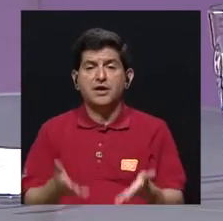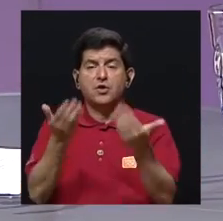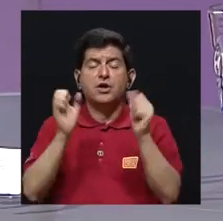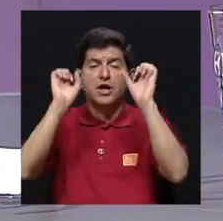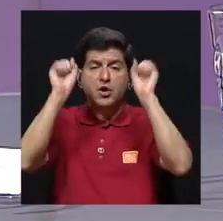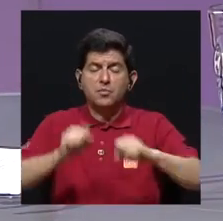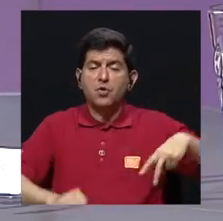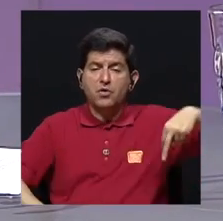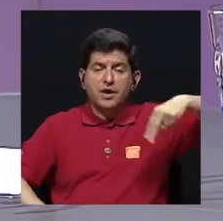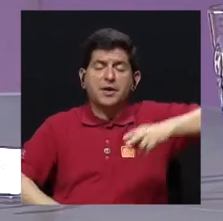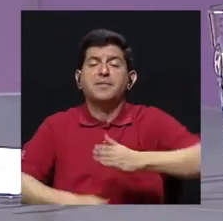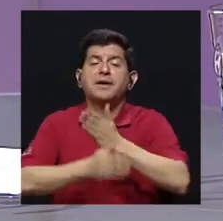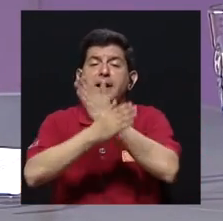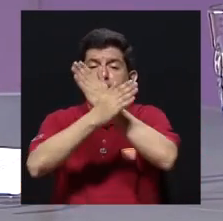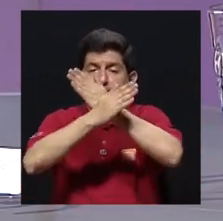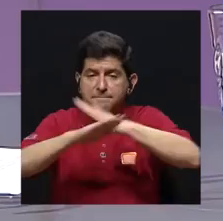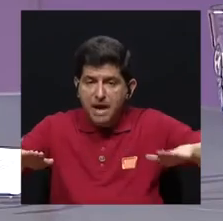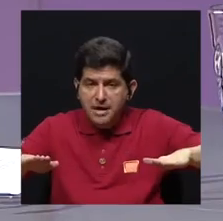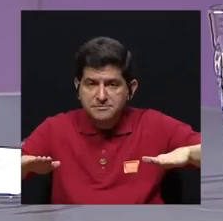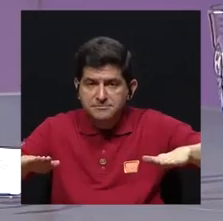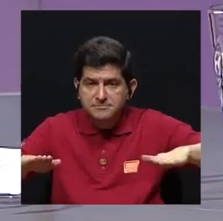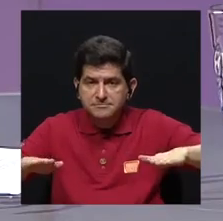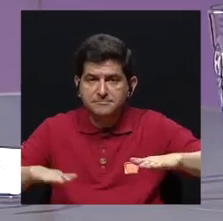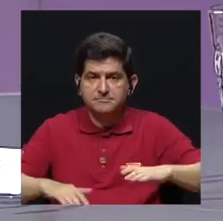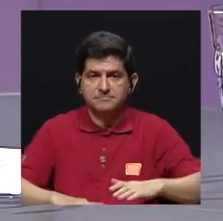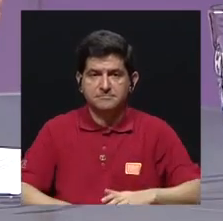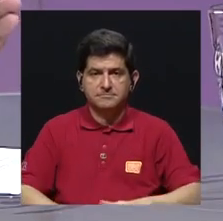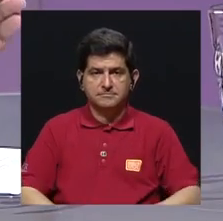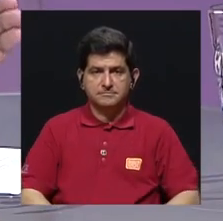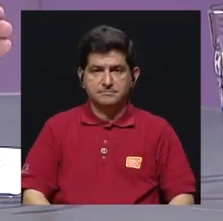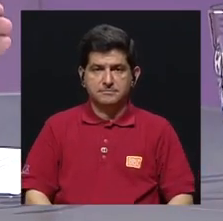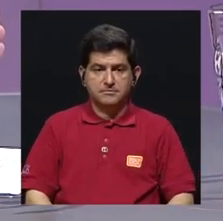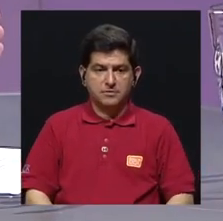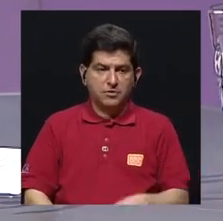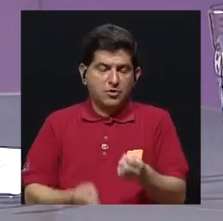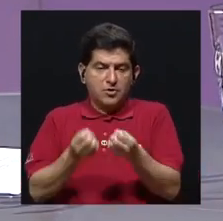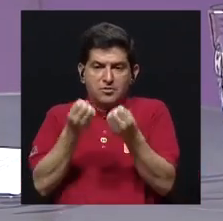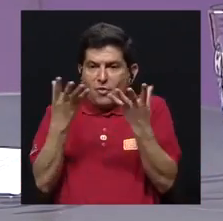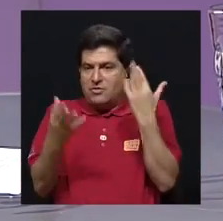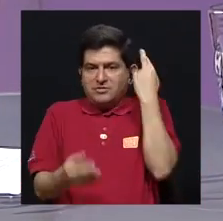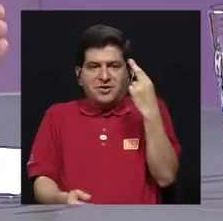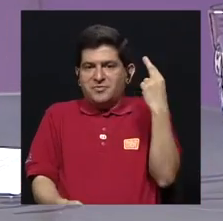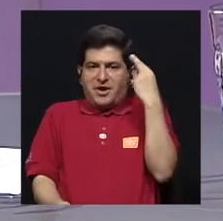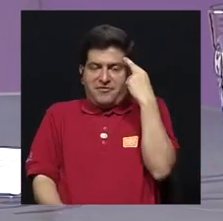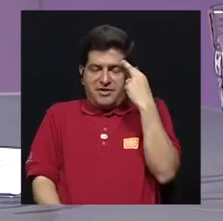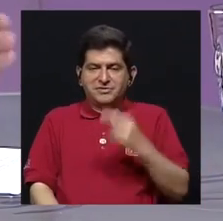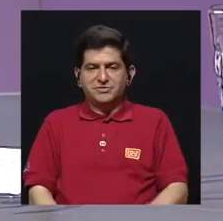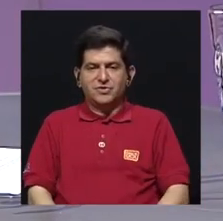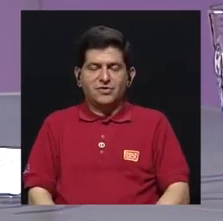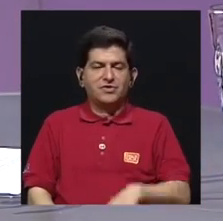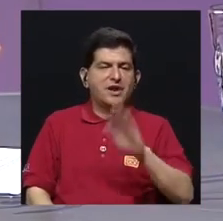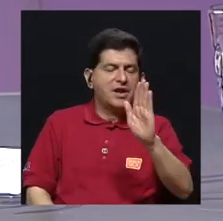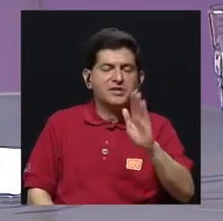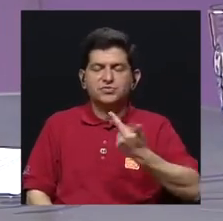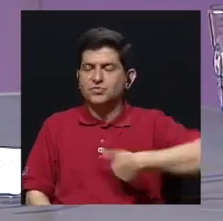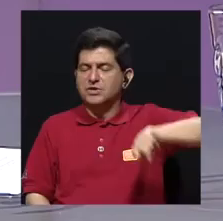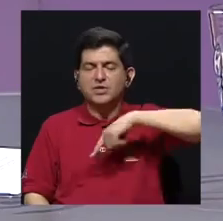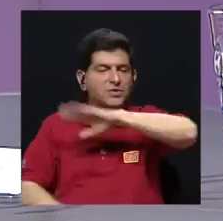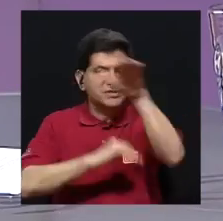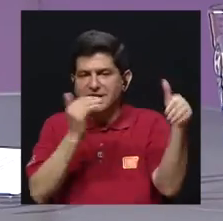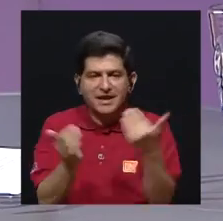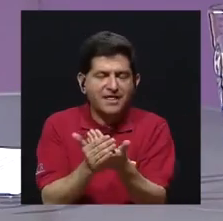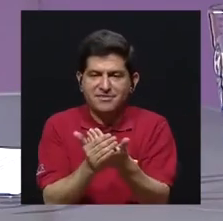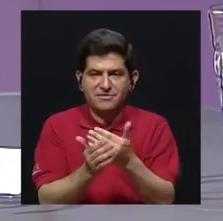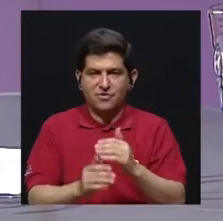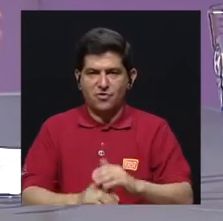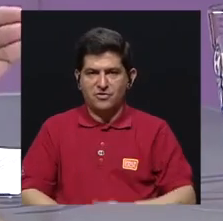poder caminar en paz. Esta es muchas razones. Traigan las suyas, las nuestras, las de todas, ¿verdad?